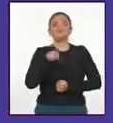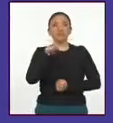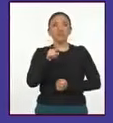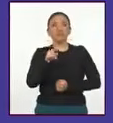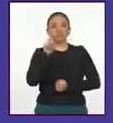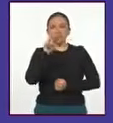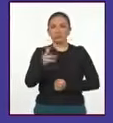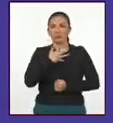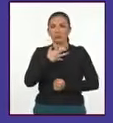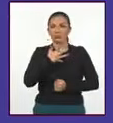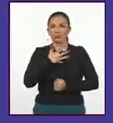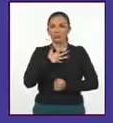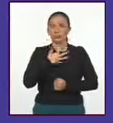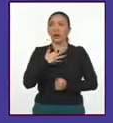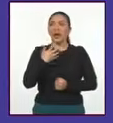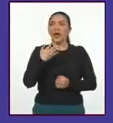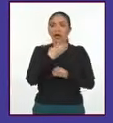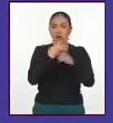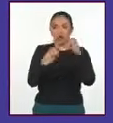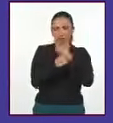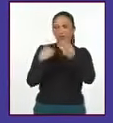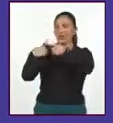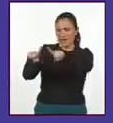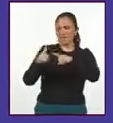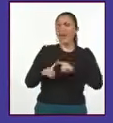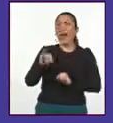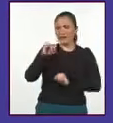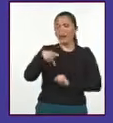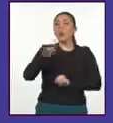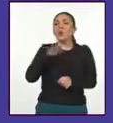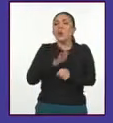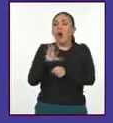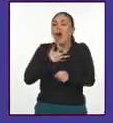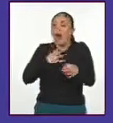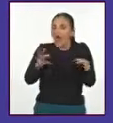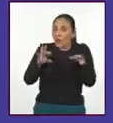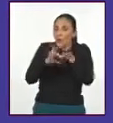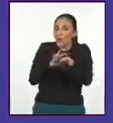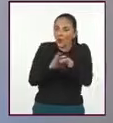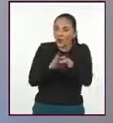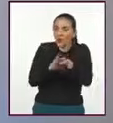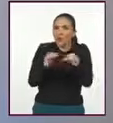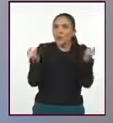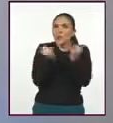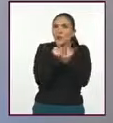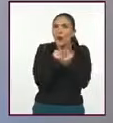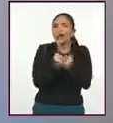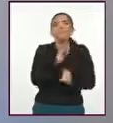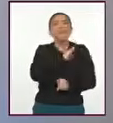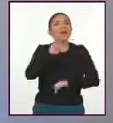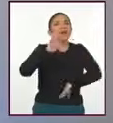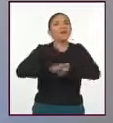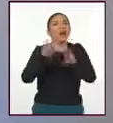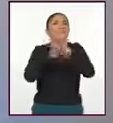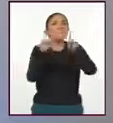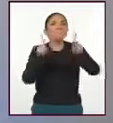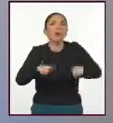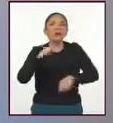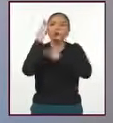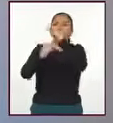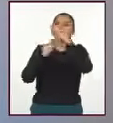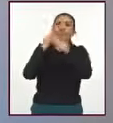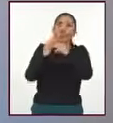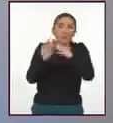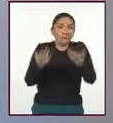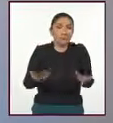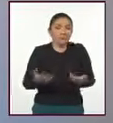por encima de las diferencias, tendríamos un mundo mucho más pacífico. Si nos centráramos más bien en lo que nos hace